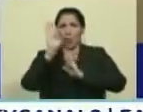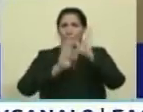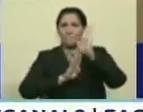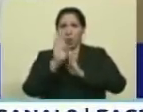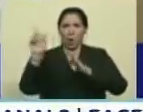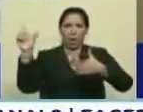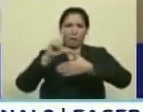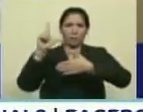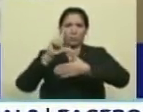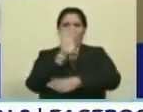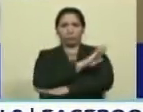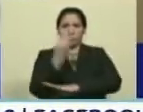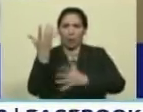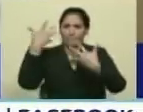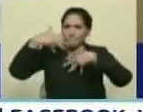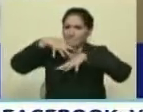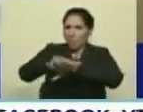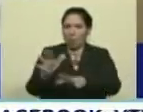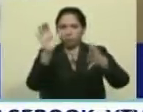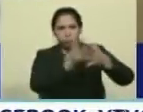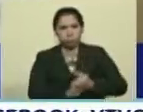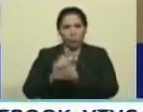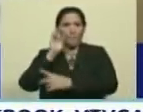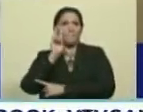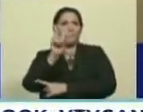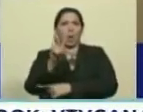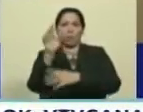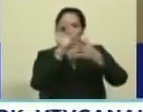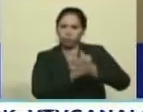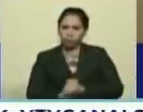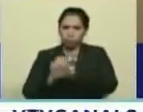y caribeña, hacia una visión unionista.